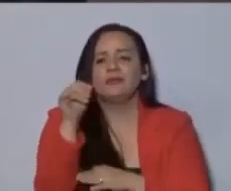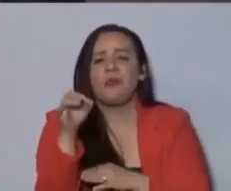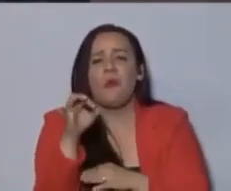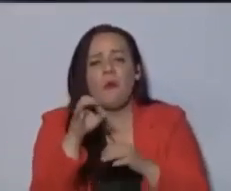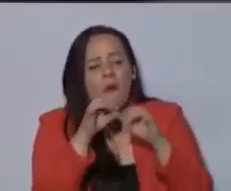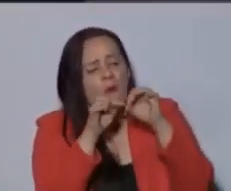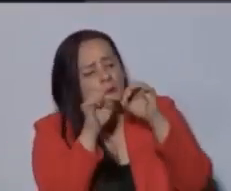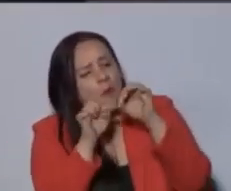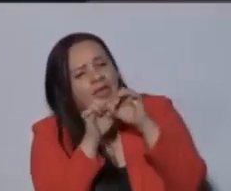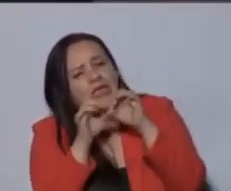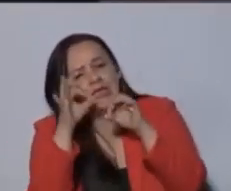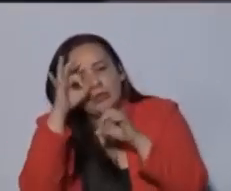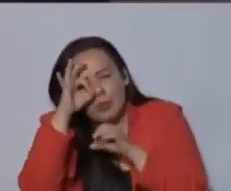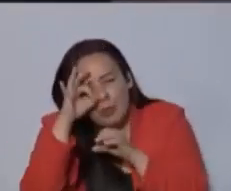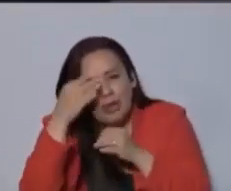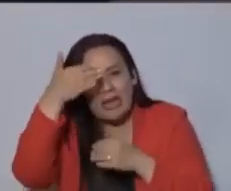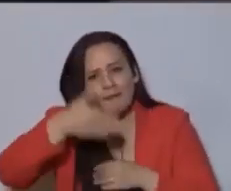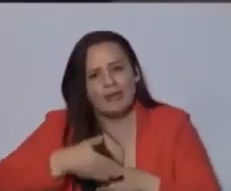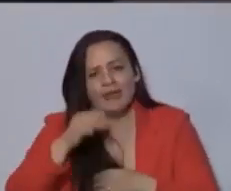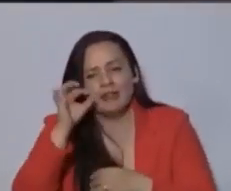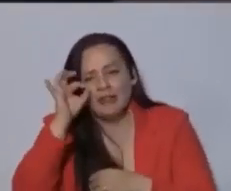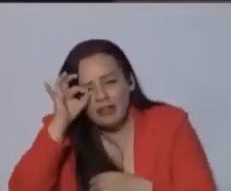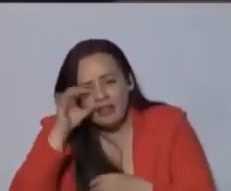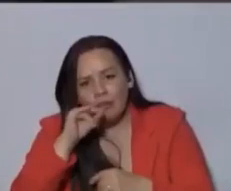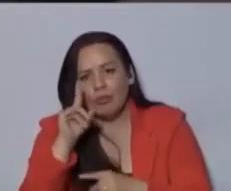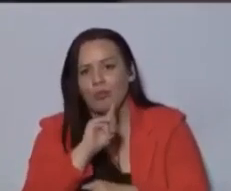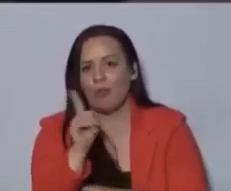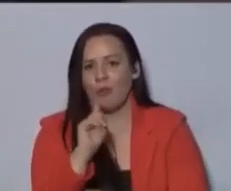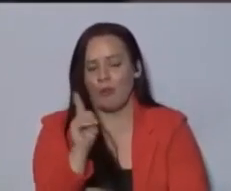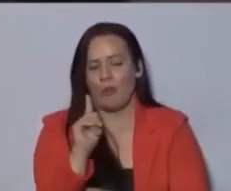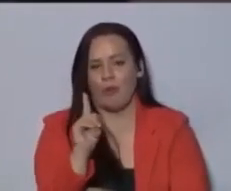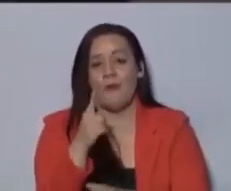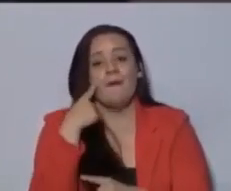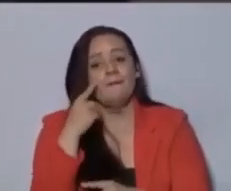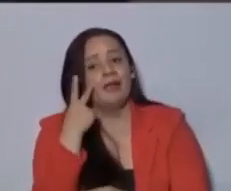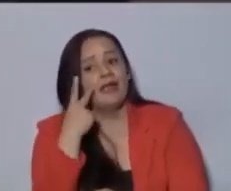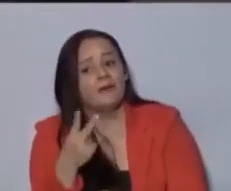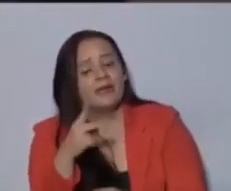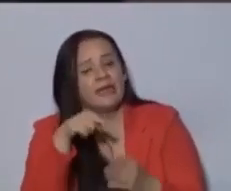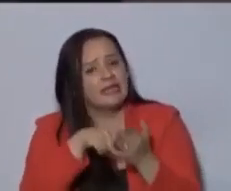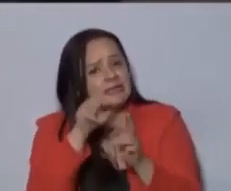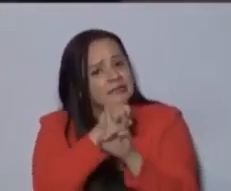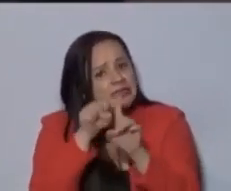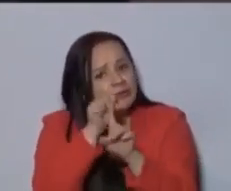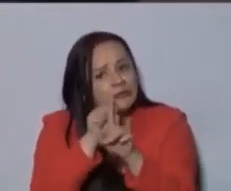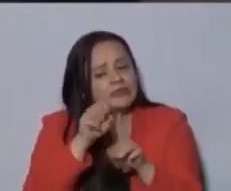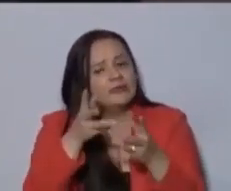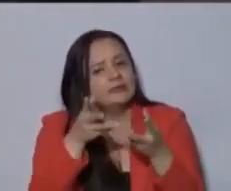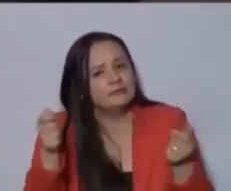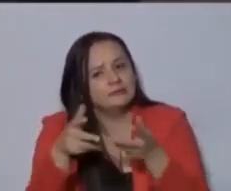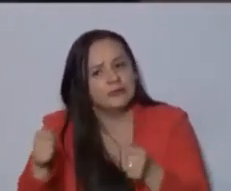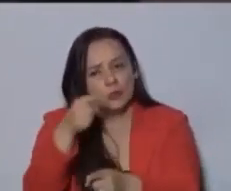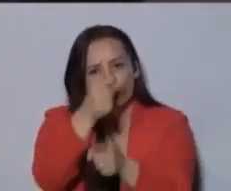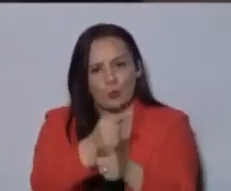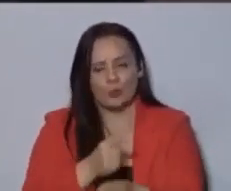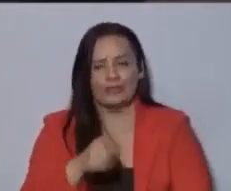en la pared. Para ver los dilemas, diputado presidente, y para resolverlos adecuadamente, hay que